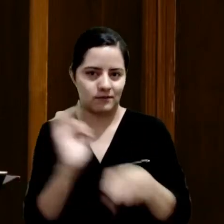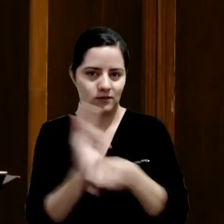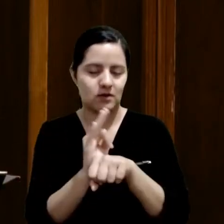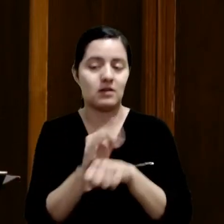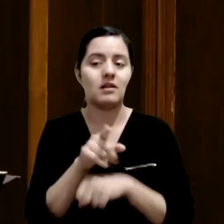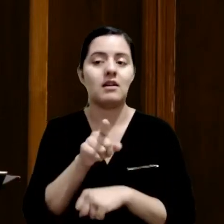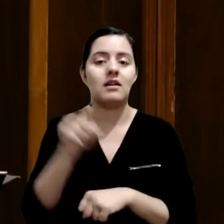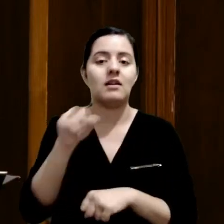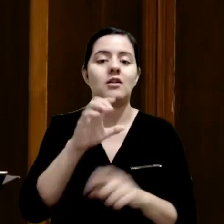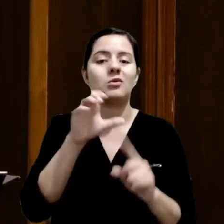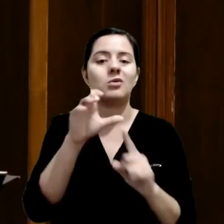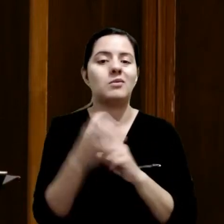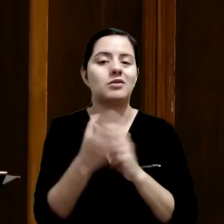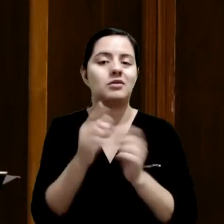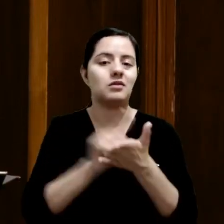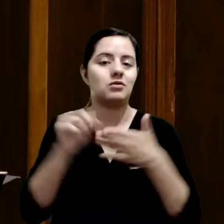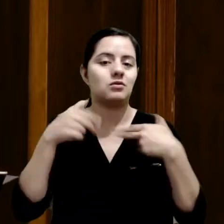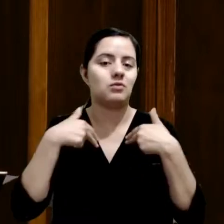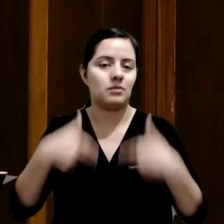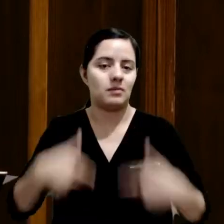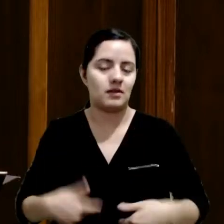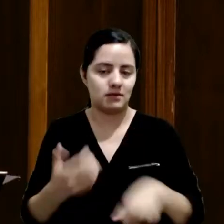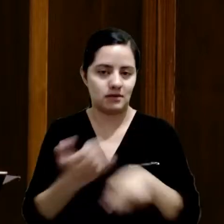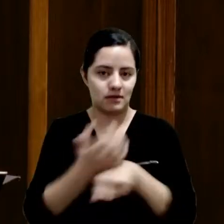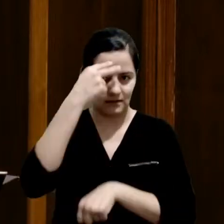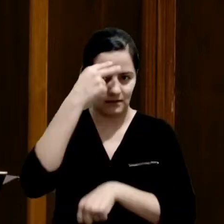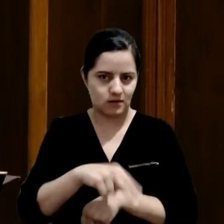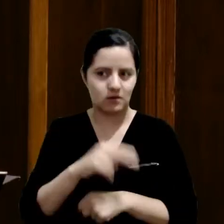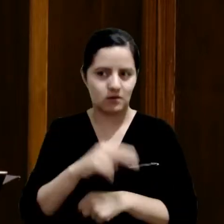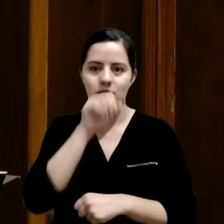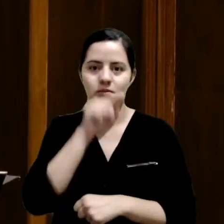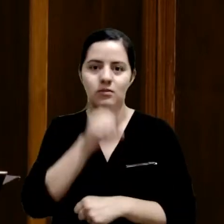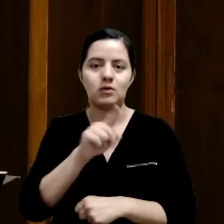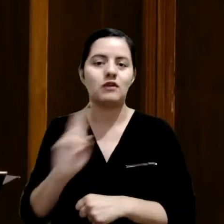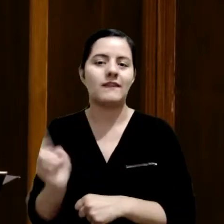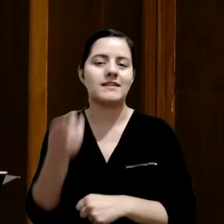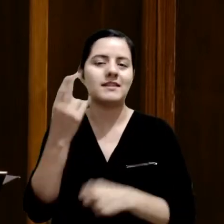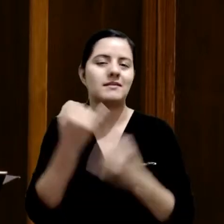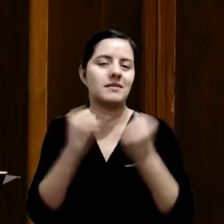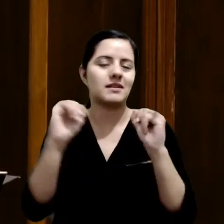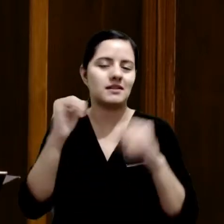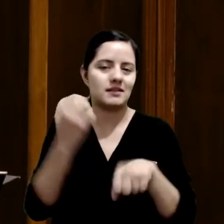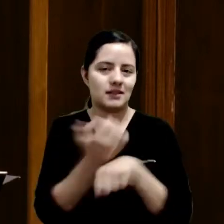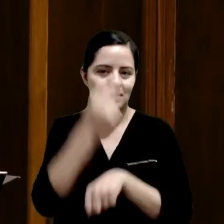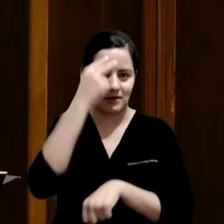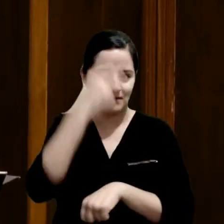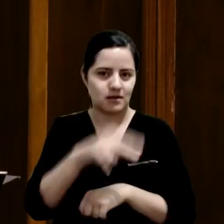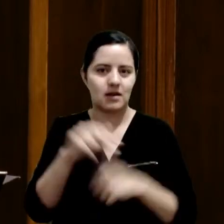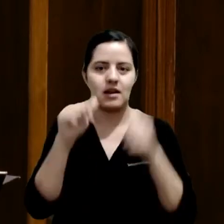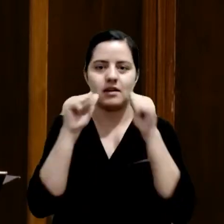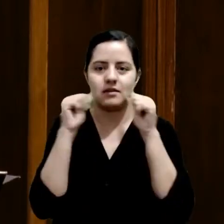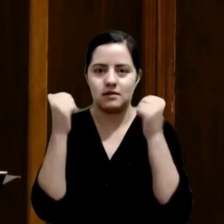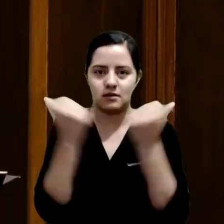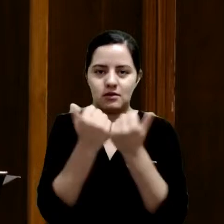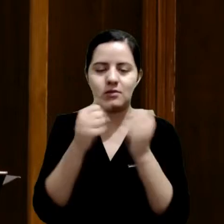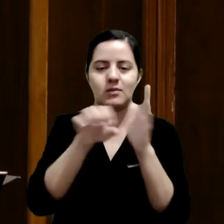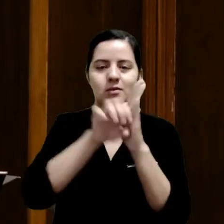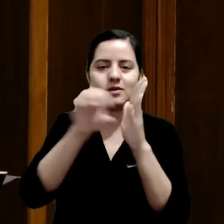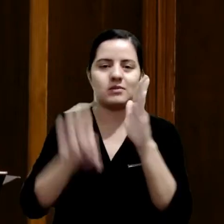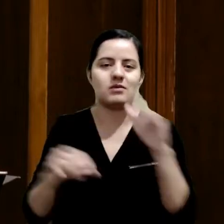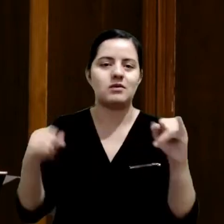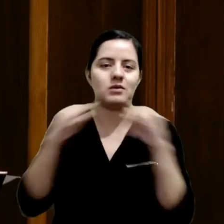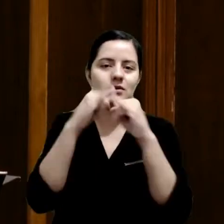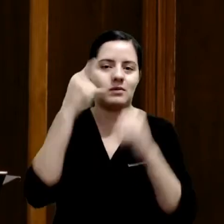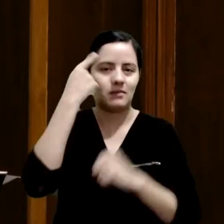Estado de México, académicos de la Universidad Autónoma del Estado de México, asociaciones civiles como el Instituto para las Mujeres